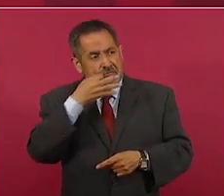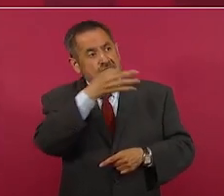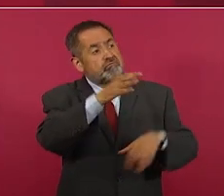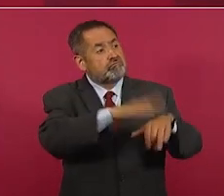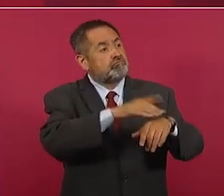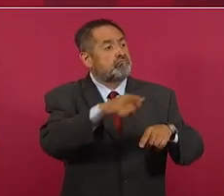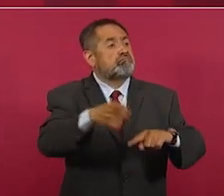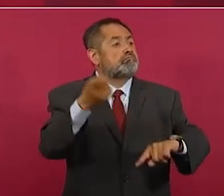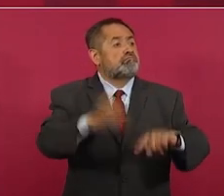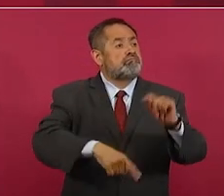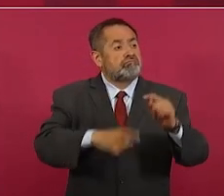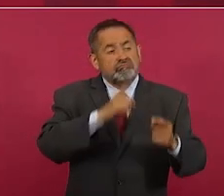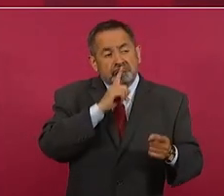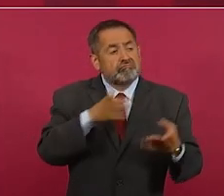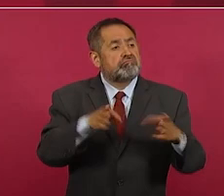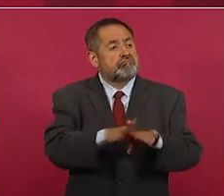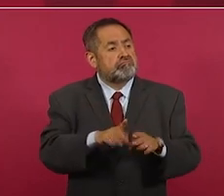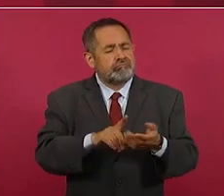decirles,